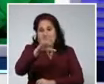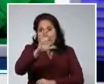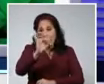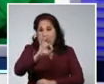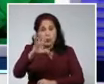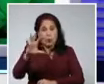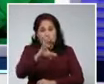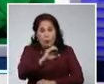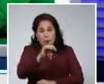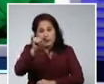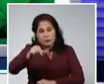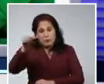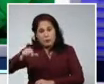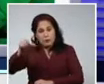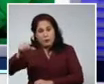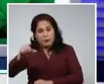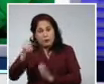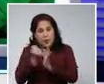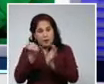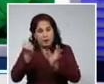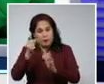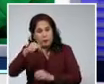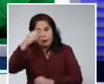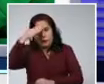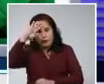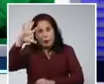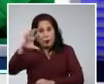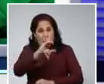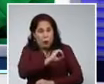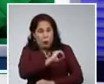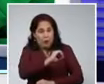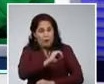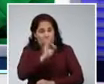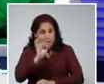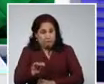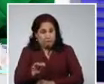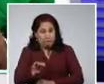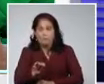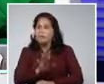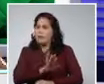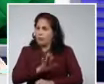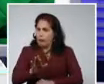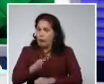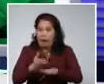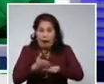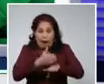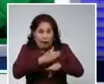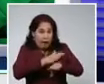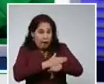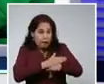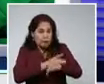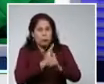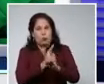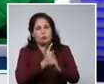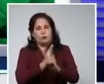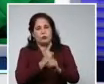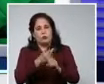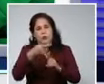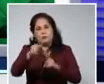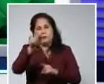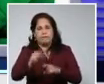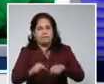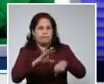todas las personas que se han diagnosticado en Cuba con COVID-19 han tenido previamente un contacto